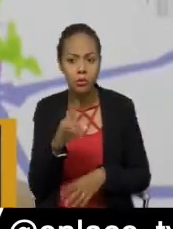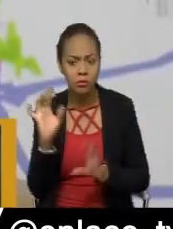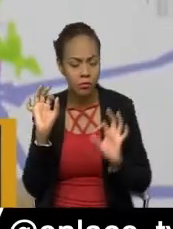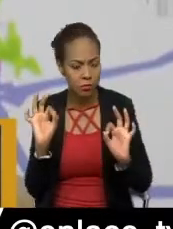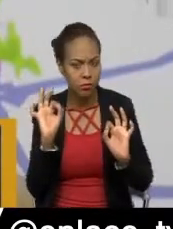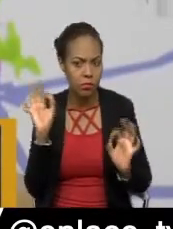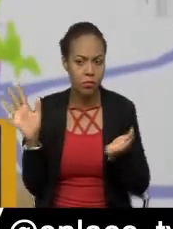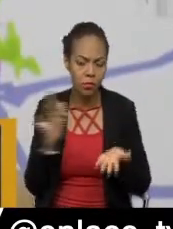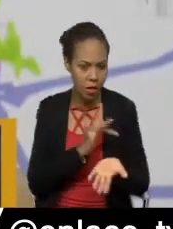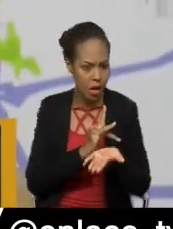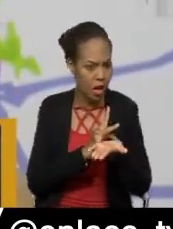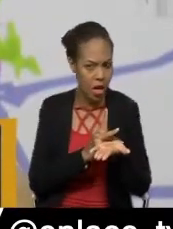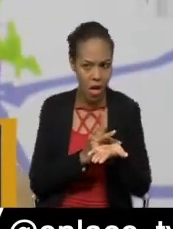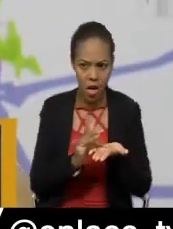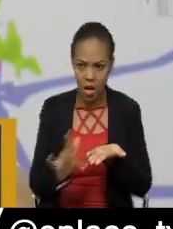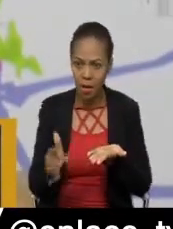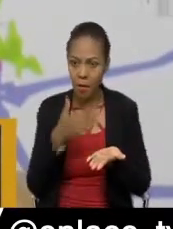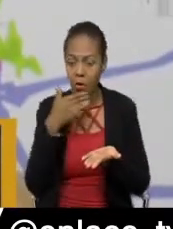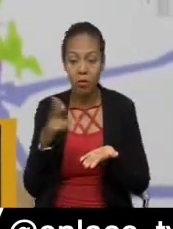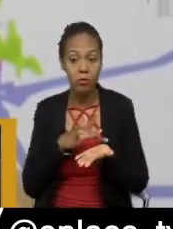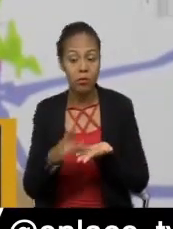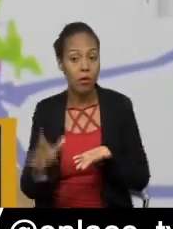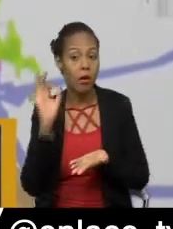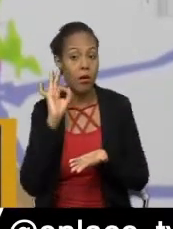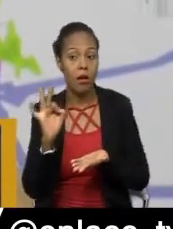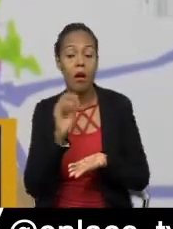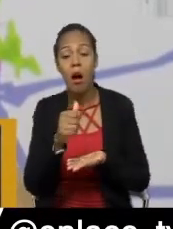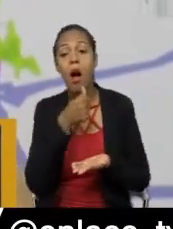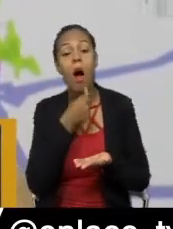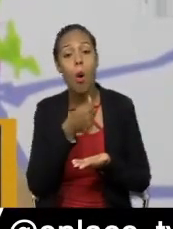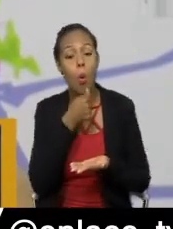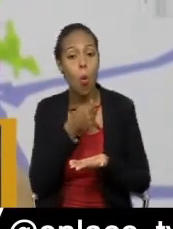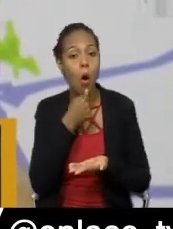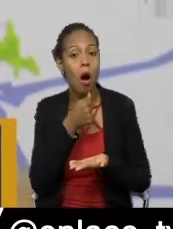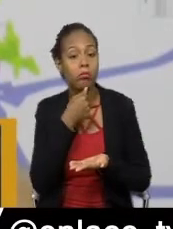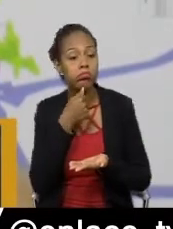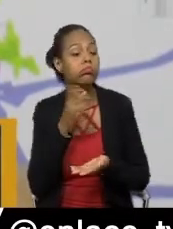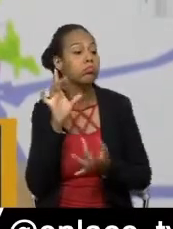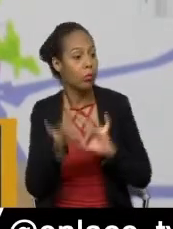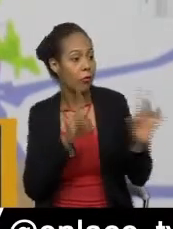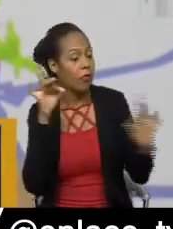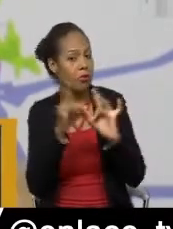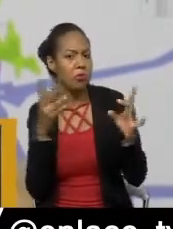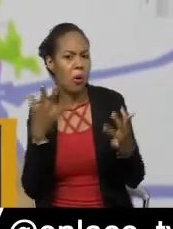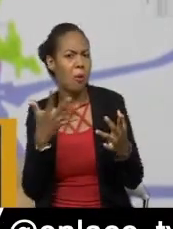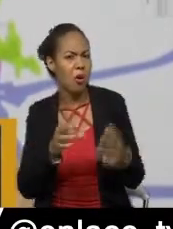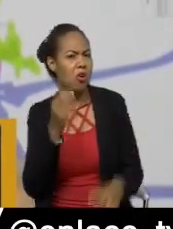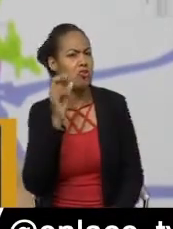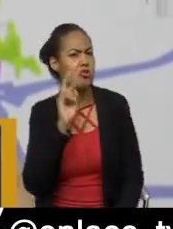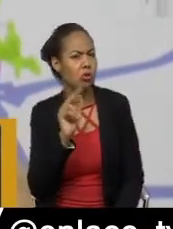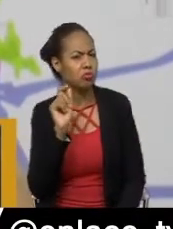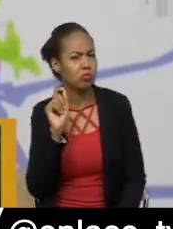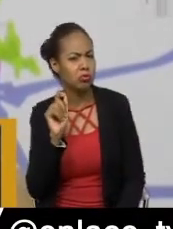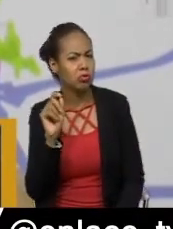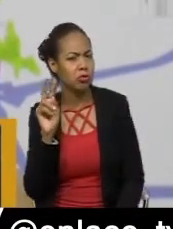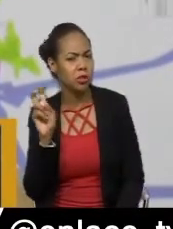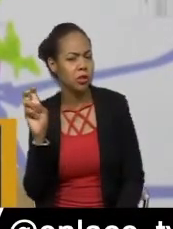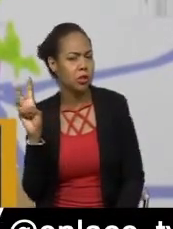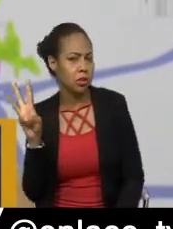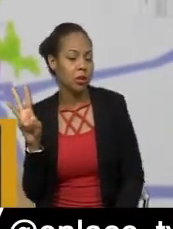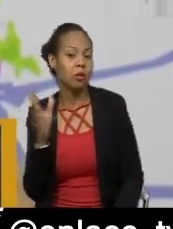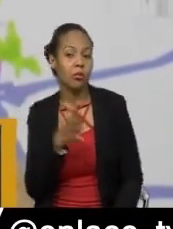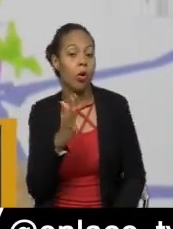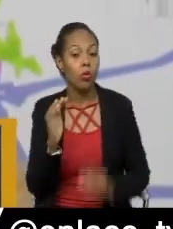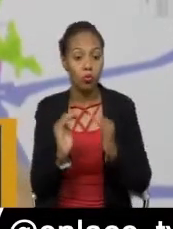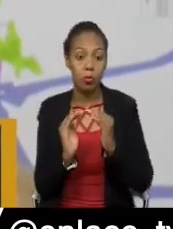índice de riesgo de calidad del agua, IRCA, en un valor de 2.33. Para que supere,